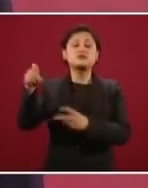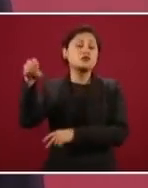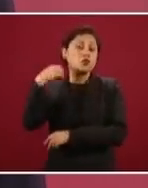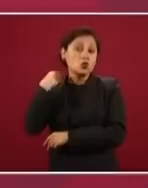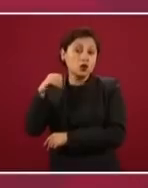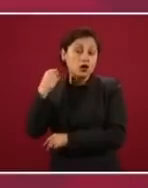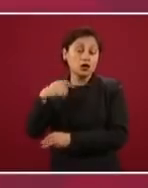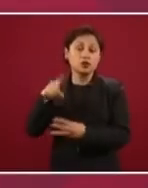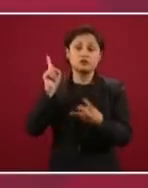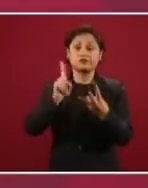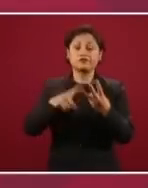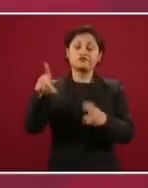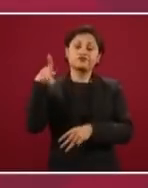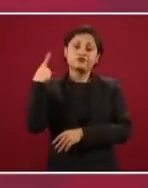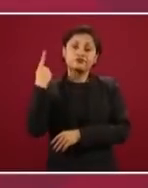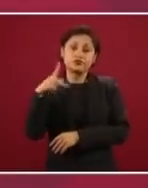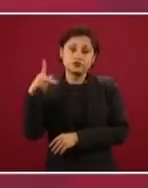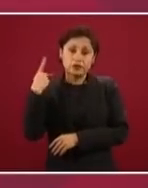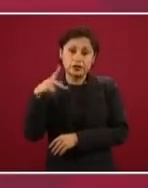en puebla